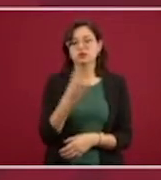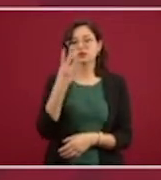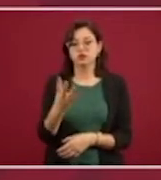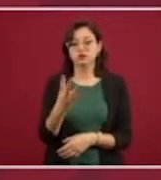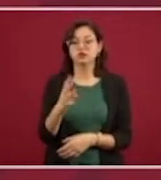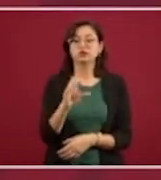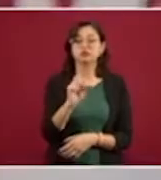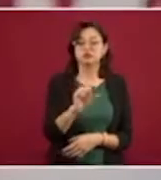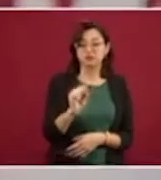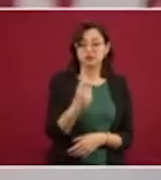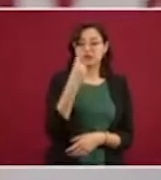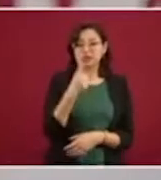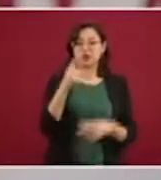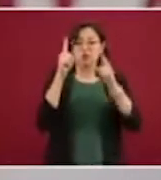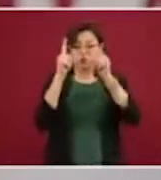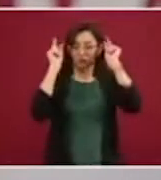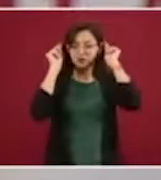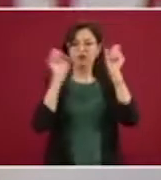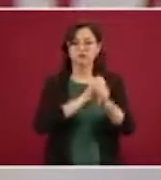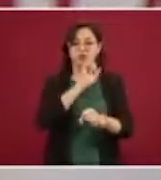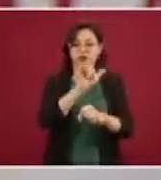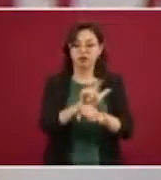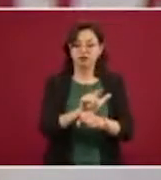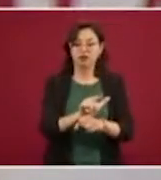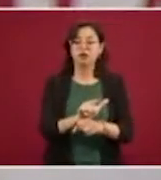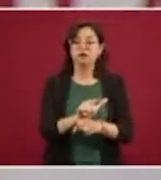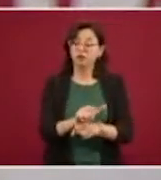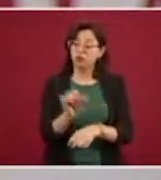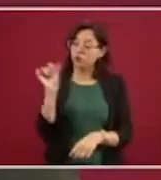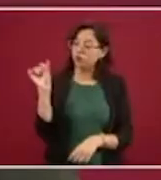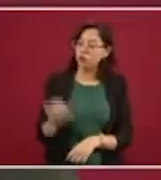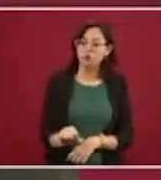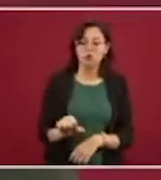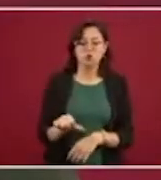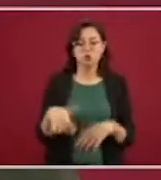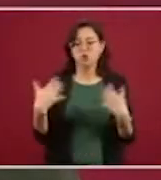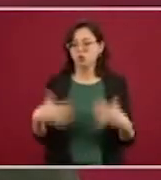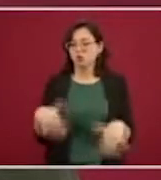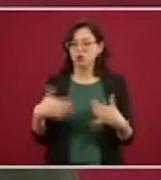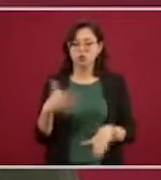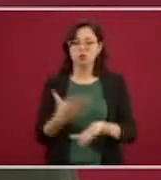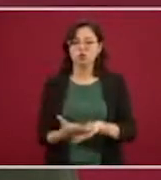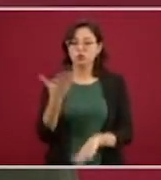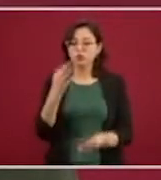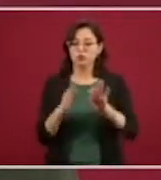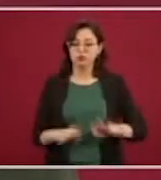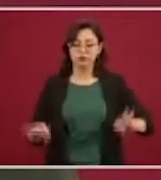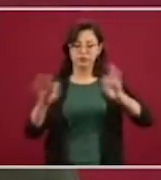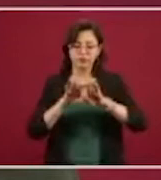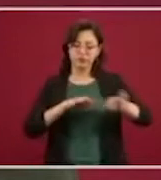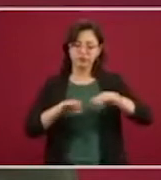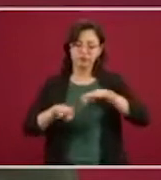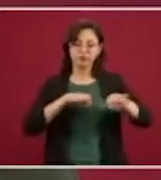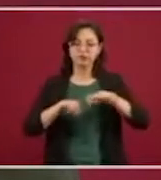61 enfermeras especialistas, que reitero hoy su importante trabajo,